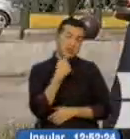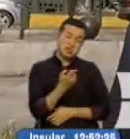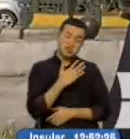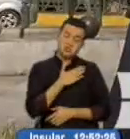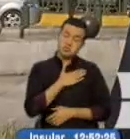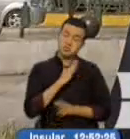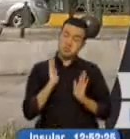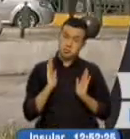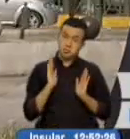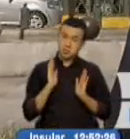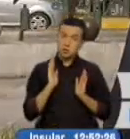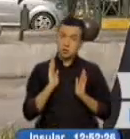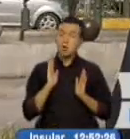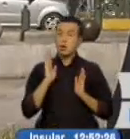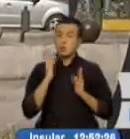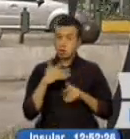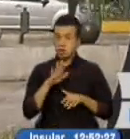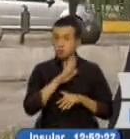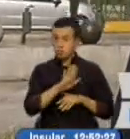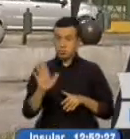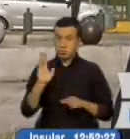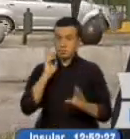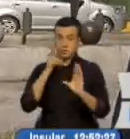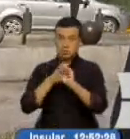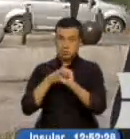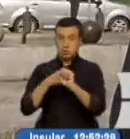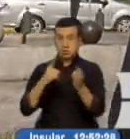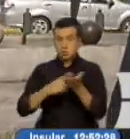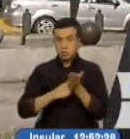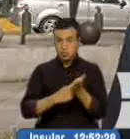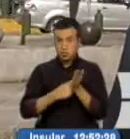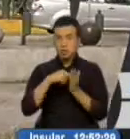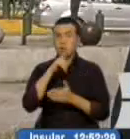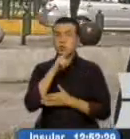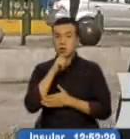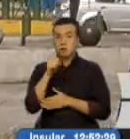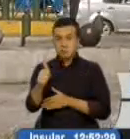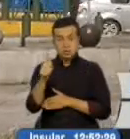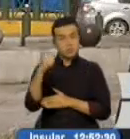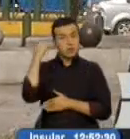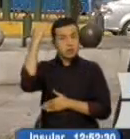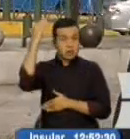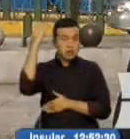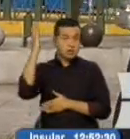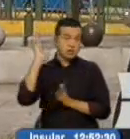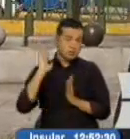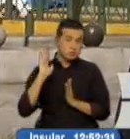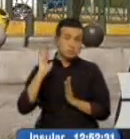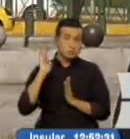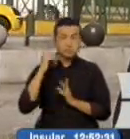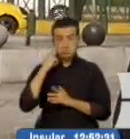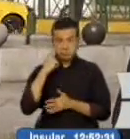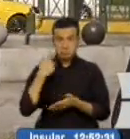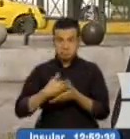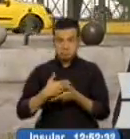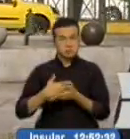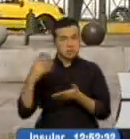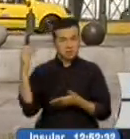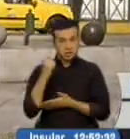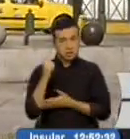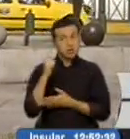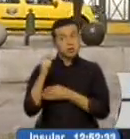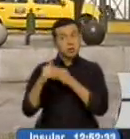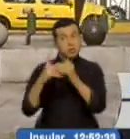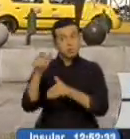forma. Asistía a esas reuniones que era convocado por parte del propio alcalde. Eso nos consta y entonces tendrá